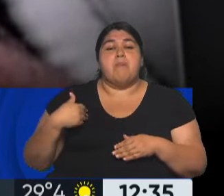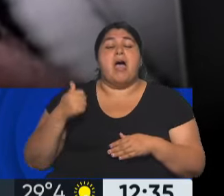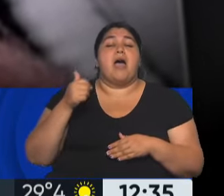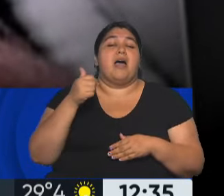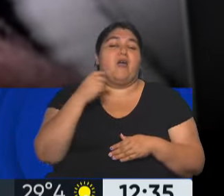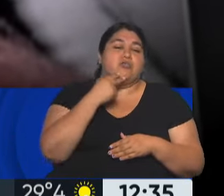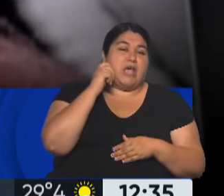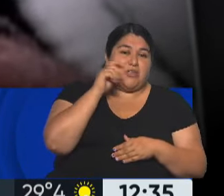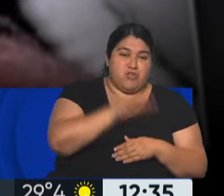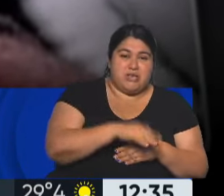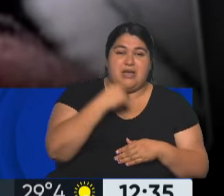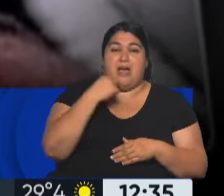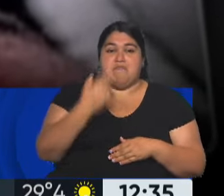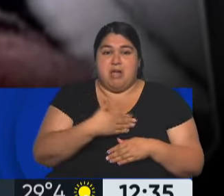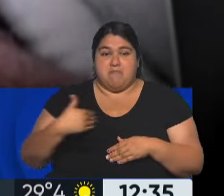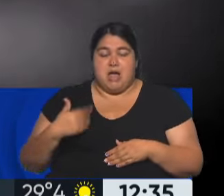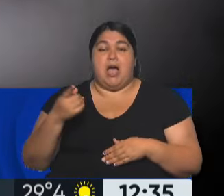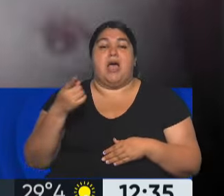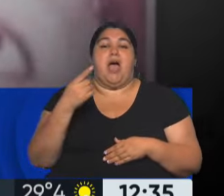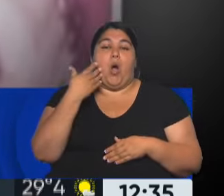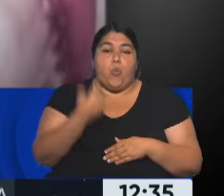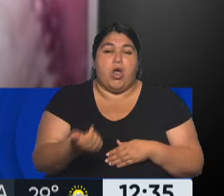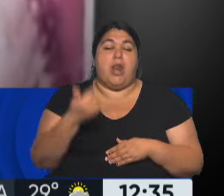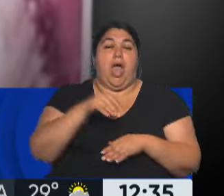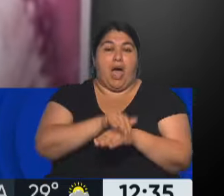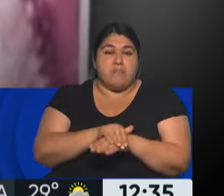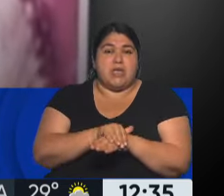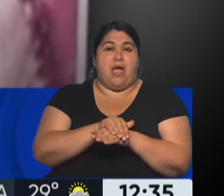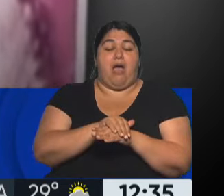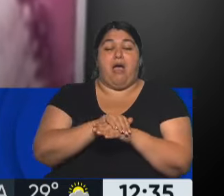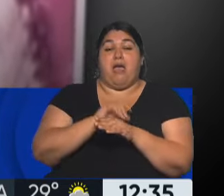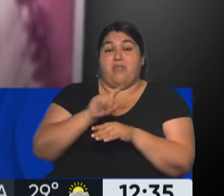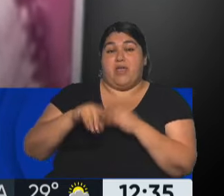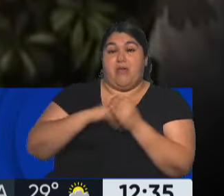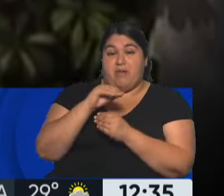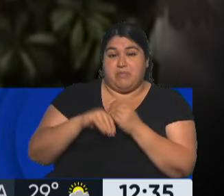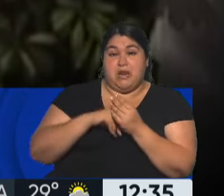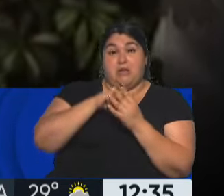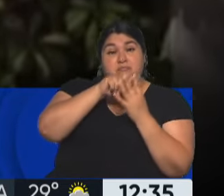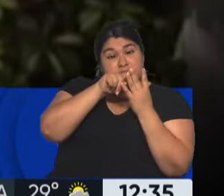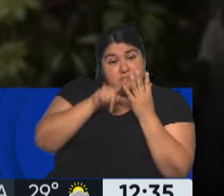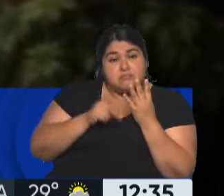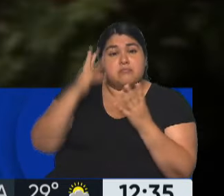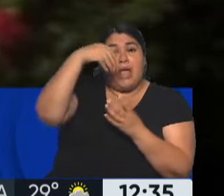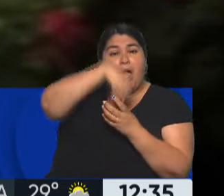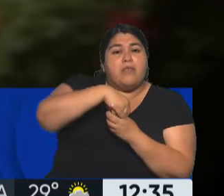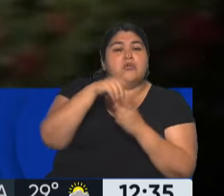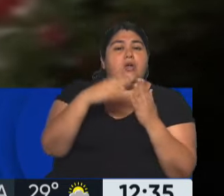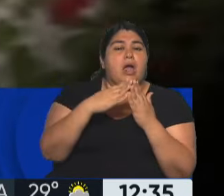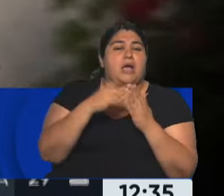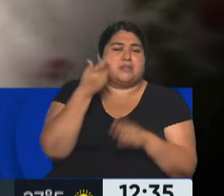Santos, su abuela Susana de Bartole y una amiga de la familia, Marisol Pereira, fueron encontradas